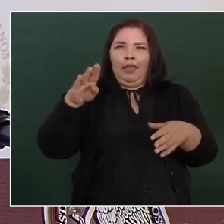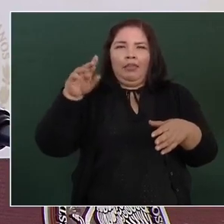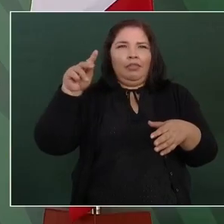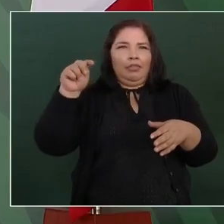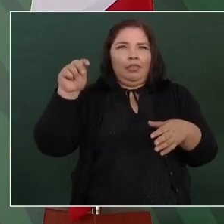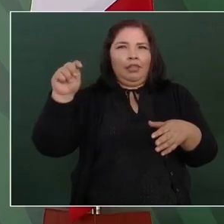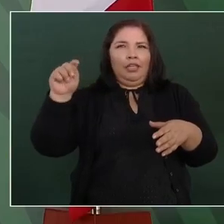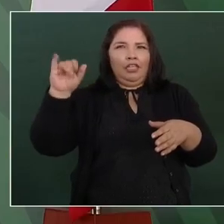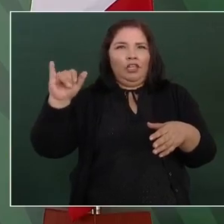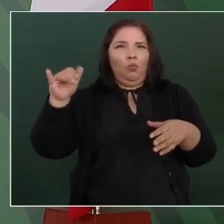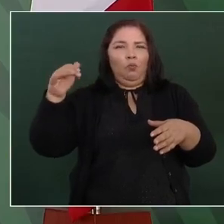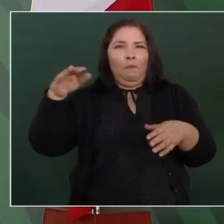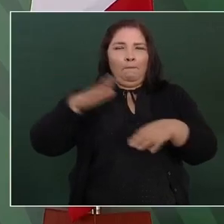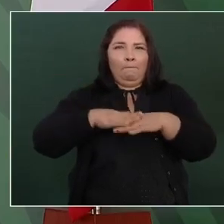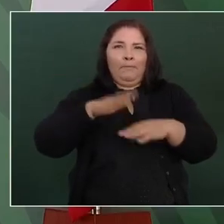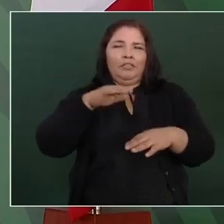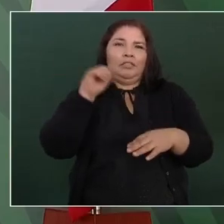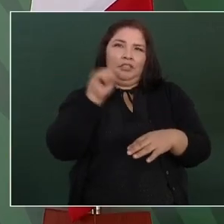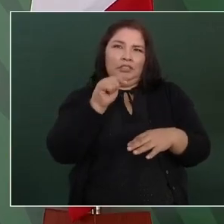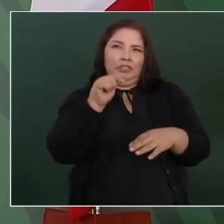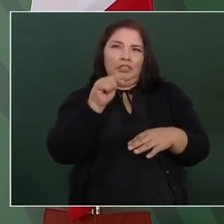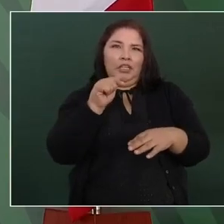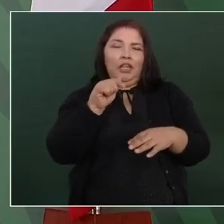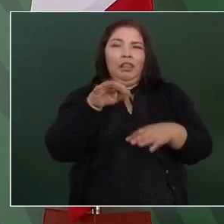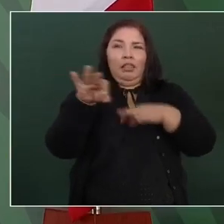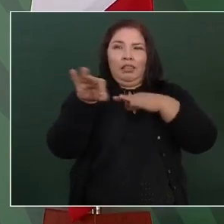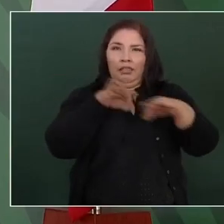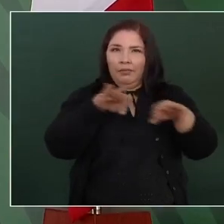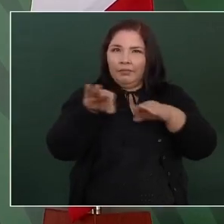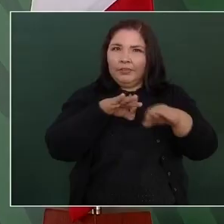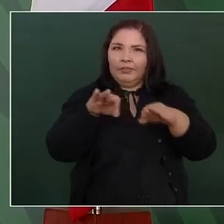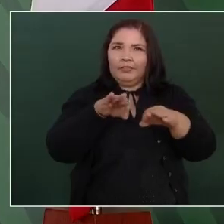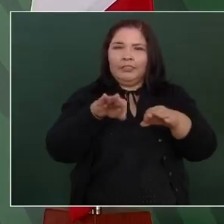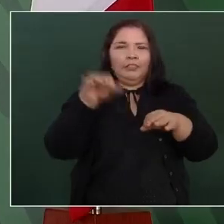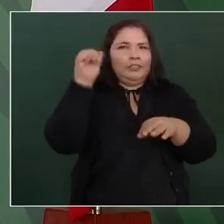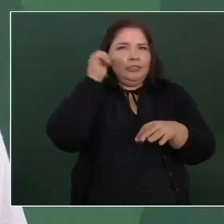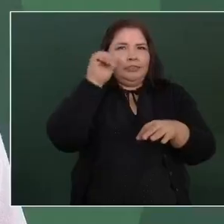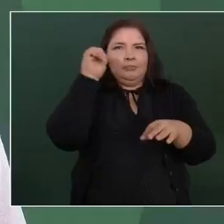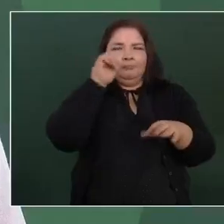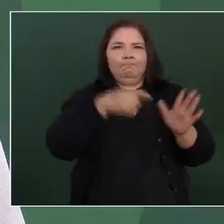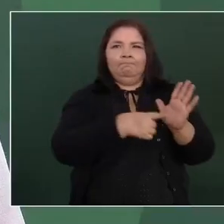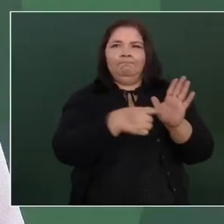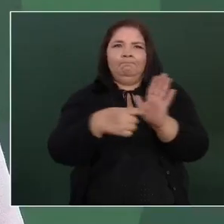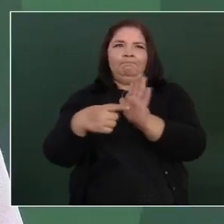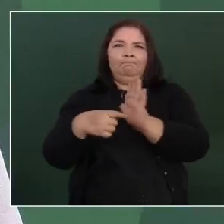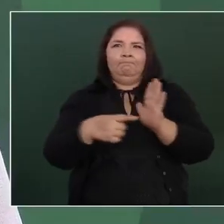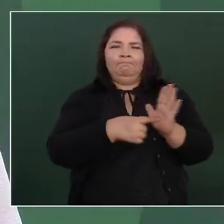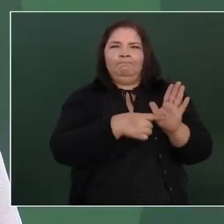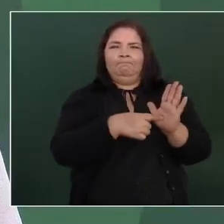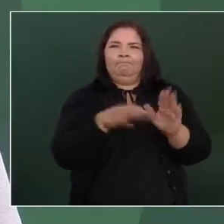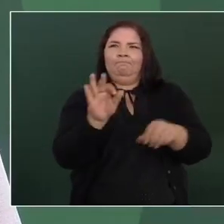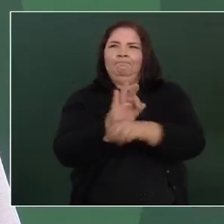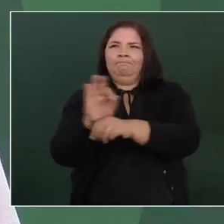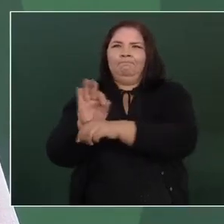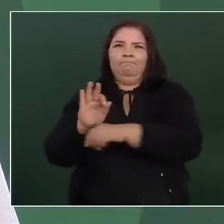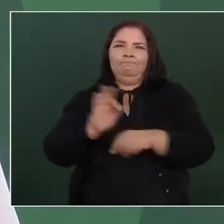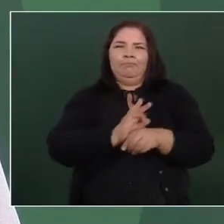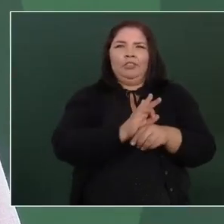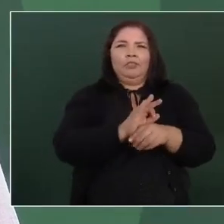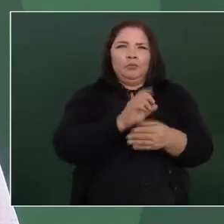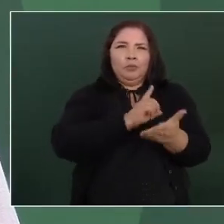LGBTIQ+, y quien desde su función se encargó de promover también los derechos